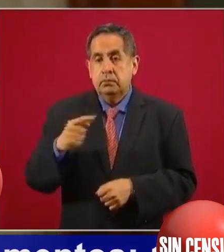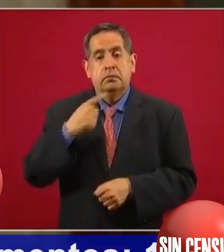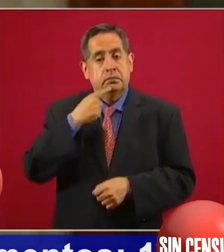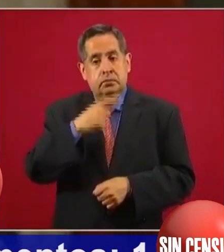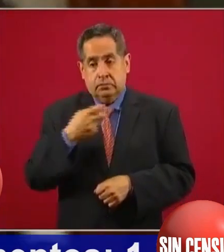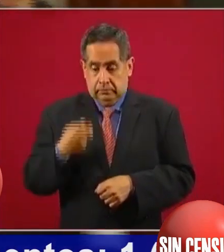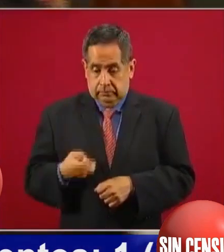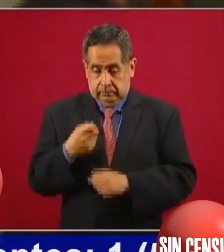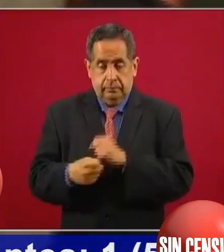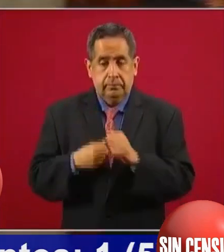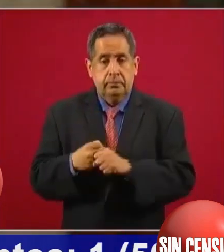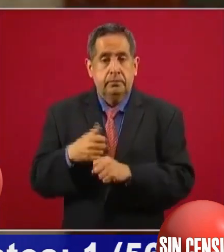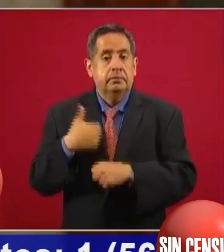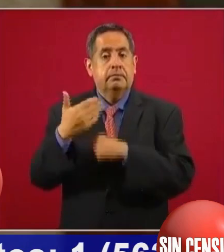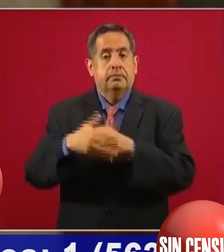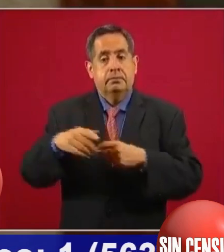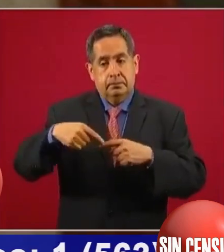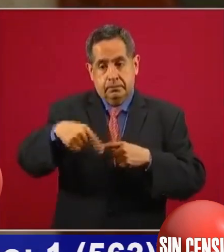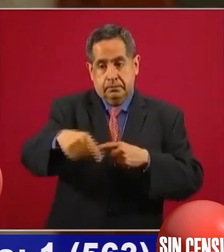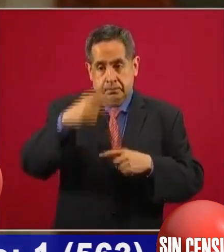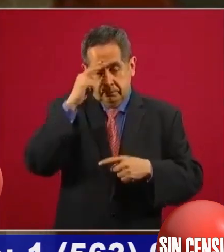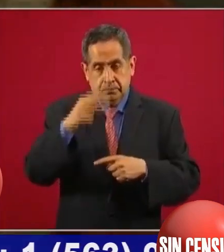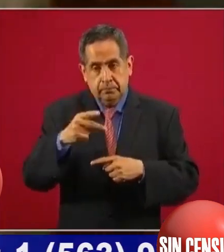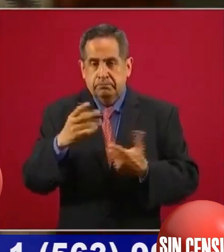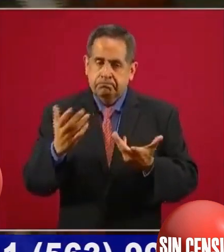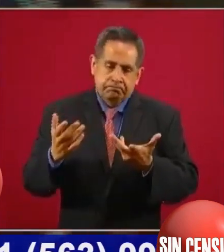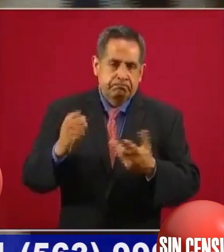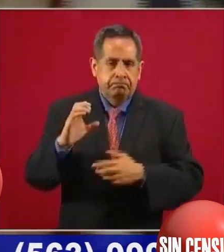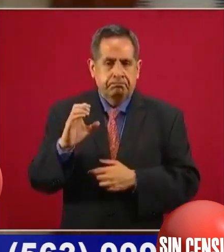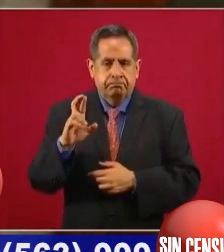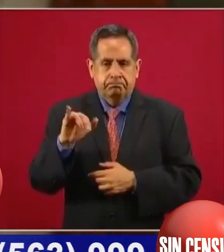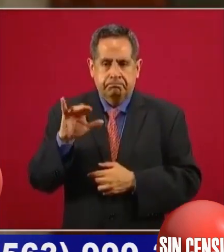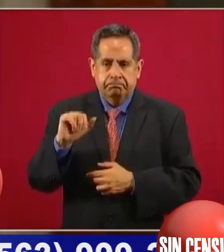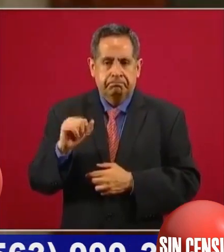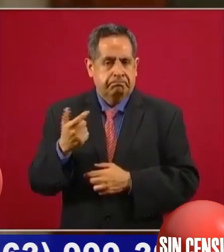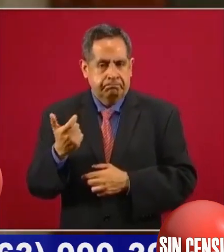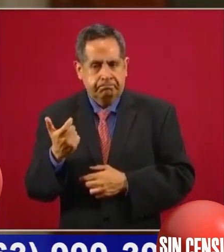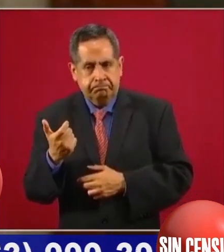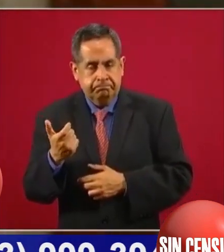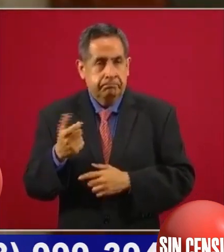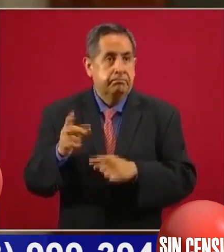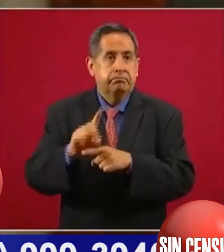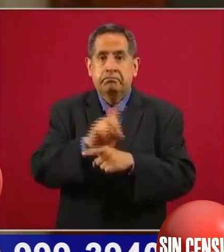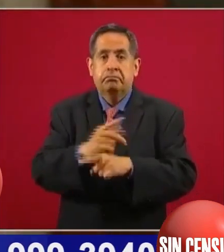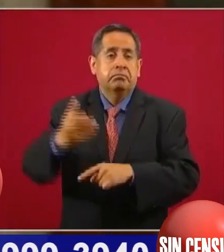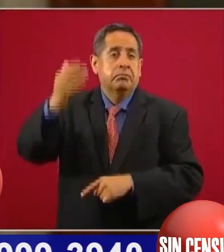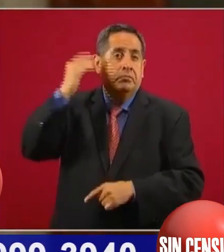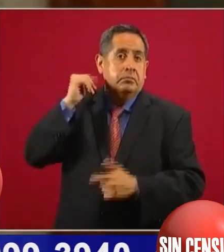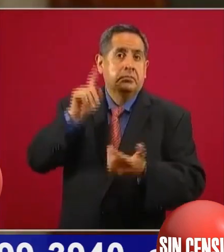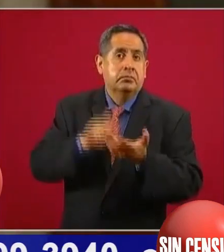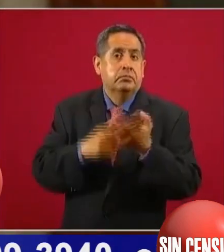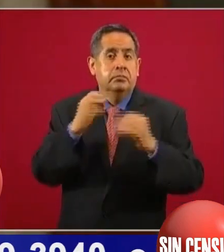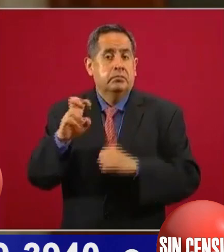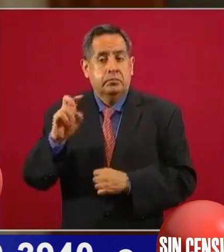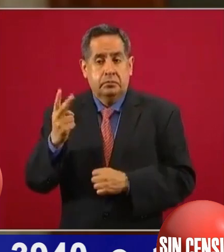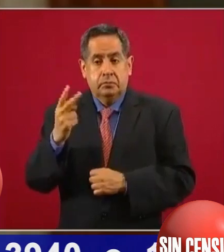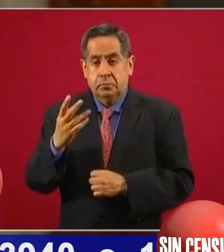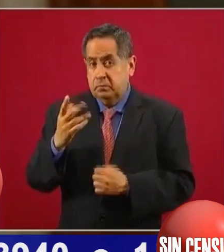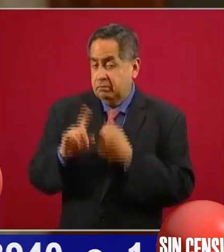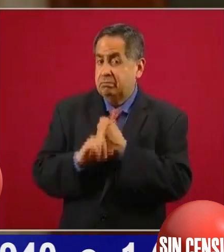y el próximo se prevé para México una crisis económica que no se había visto desde 1932. Es